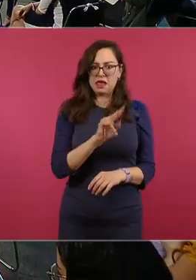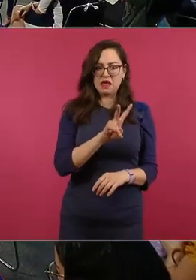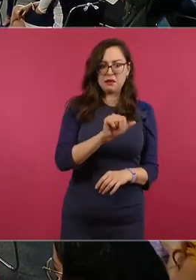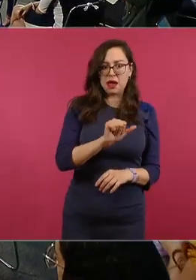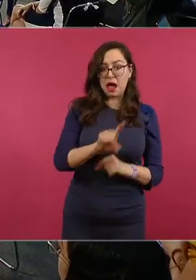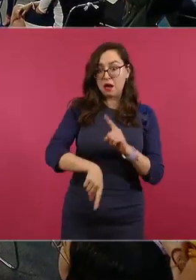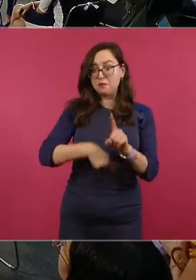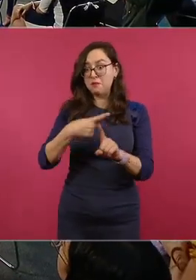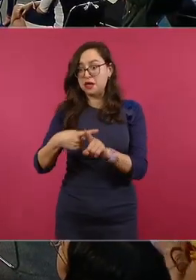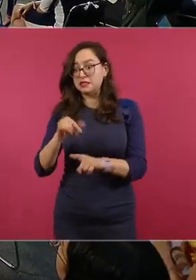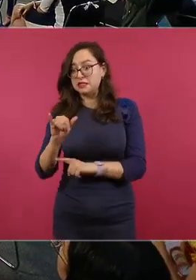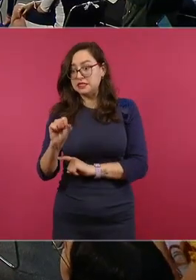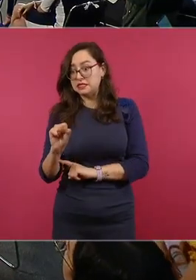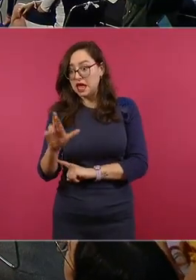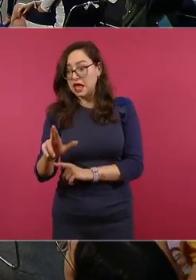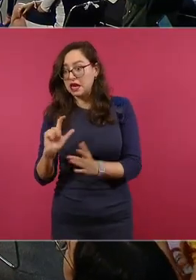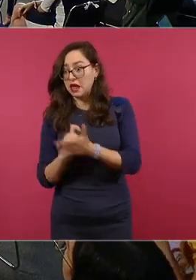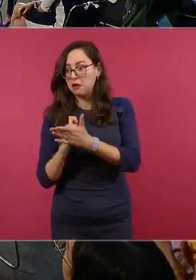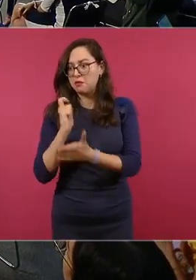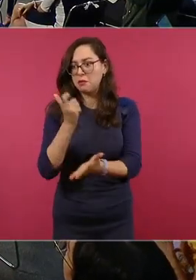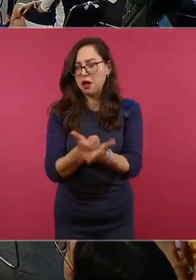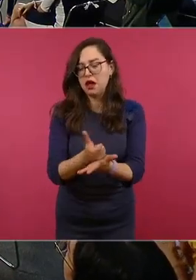los que ganan menos.